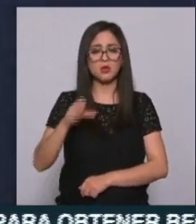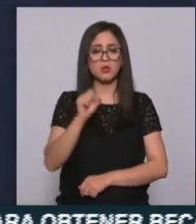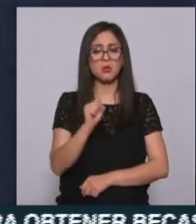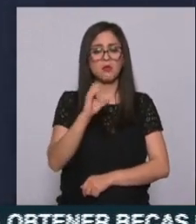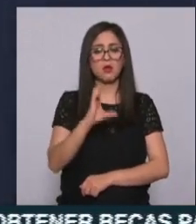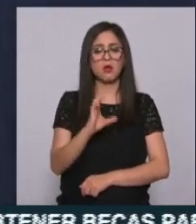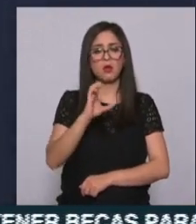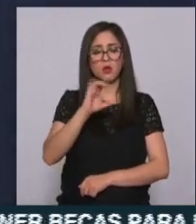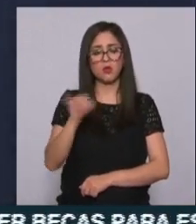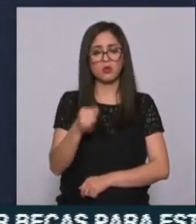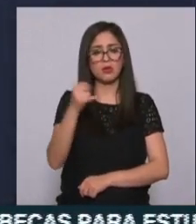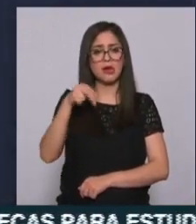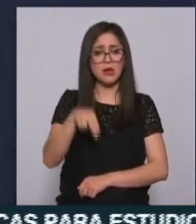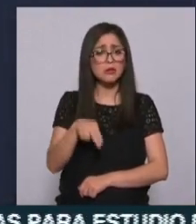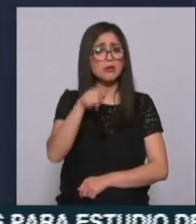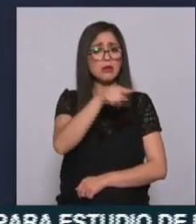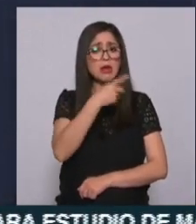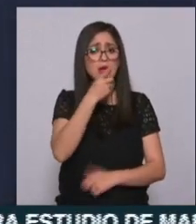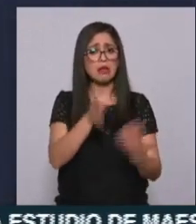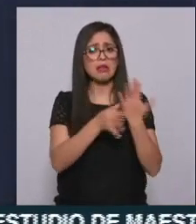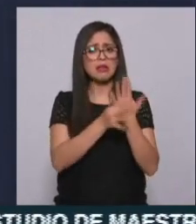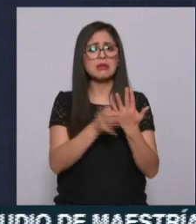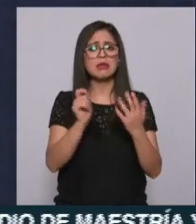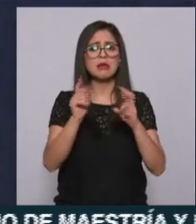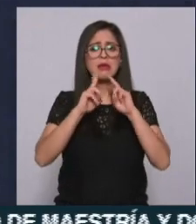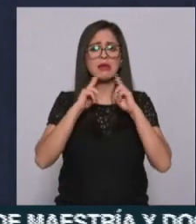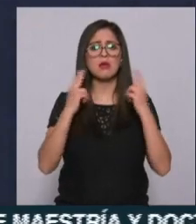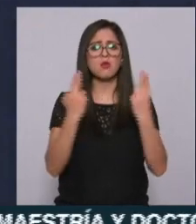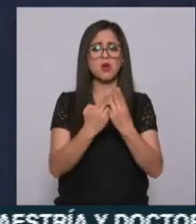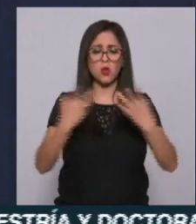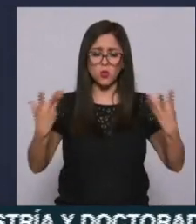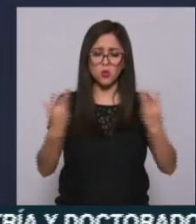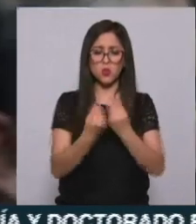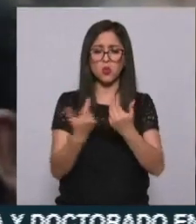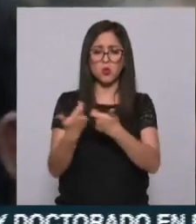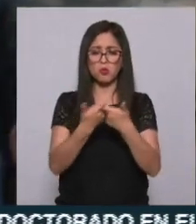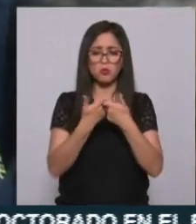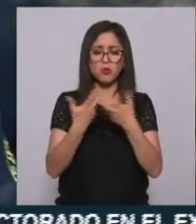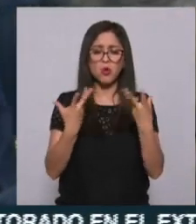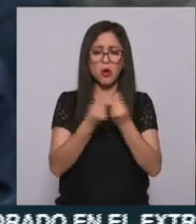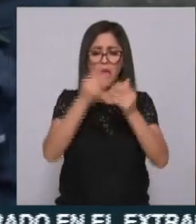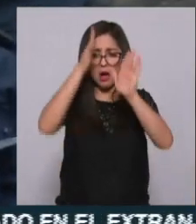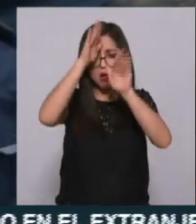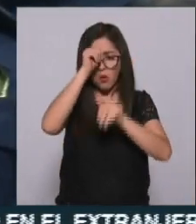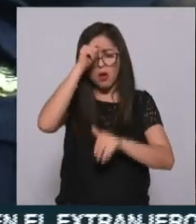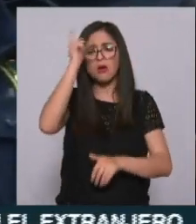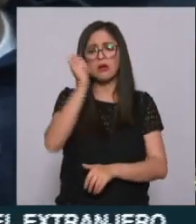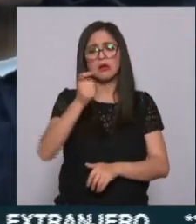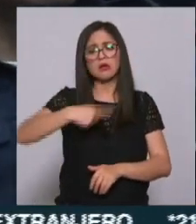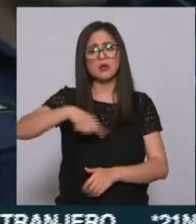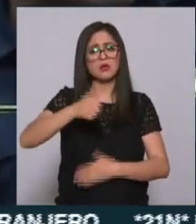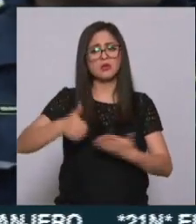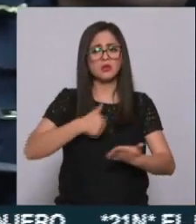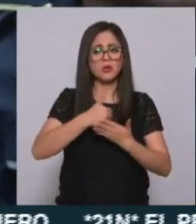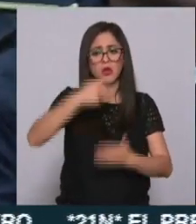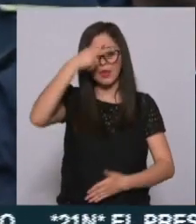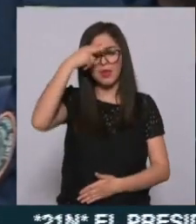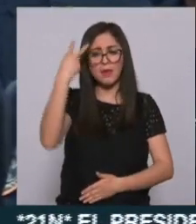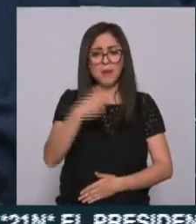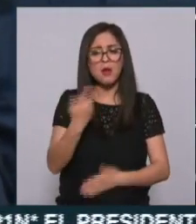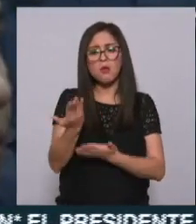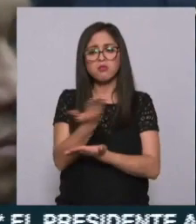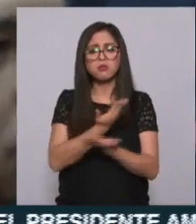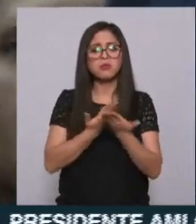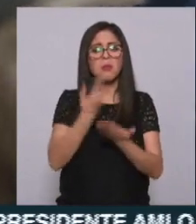de Justicia de la Nación, resaltó que esta reunión enmarca el esfuerzo de colaboración conjunta que se ha tenido con la Ciudad de México para colaborar